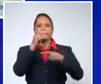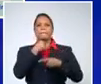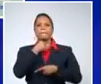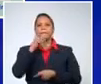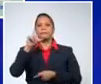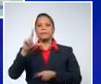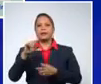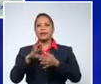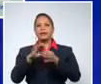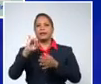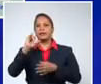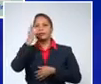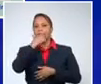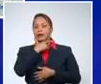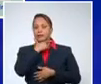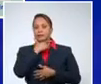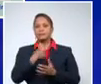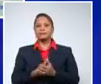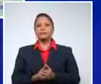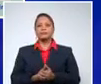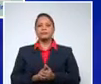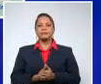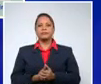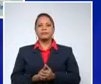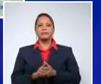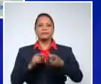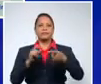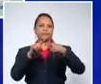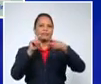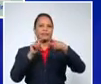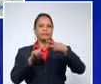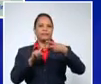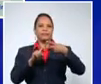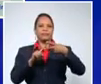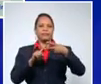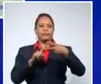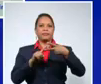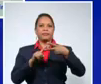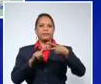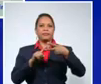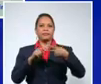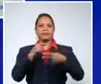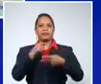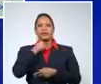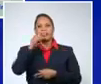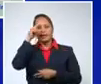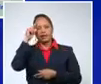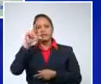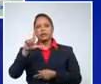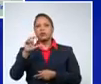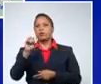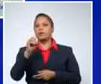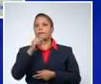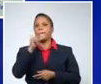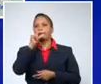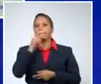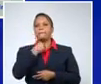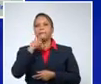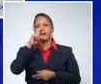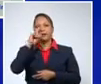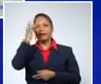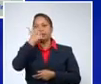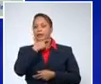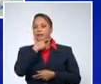1907. Le sigue Eslovenia con 1865. El Reino Unido